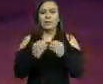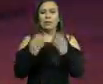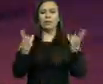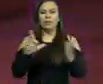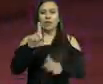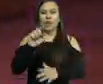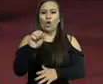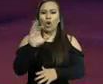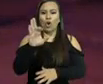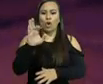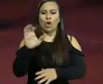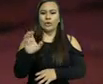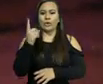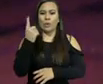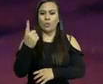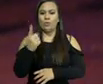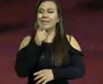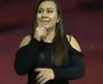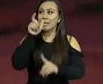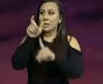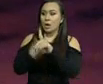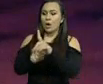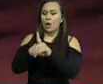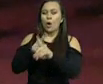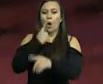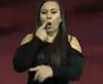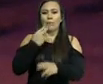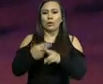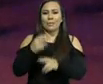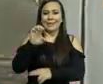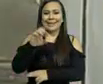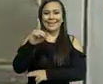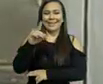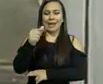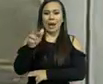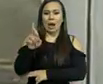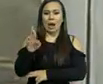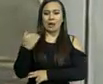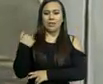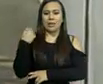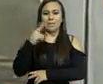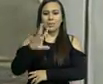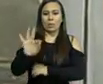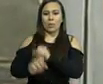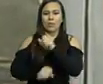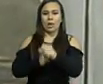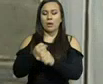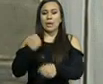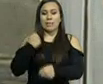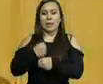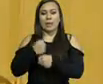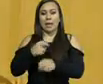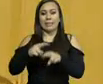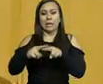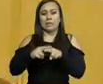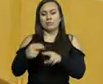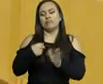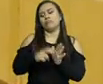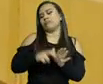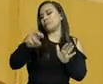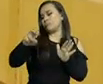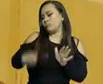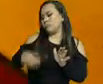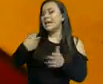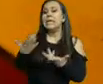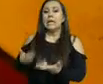esos instantes la víctima édgar s de 29 años de edad se bajaba desde el taxi en el cual trabajaba y pretendía